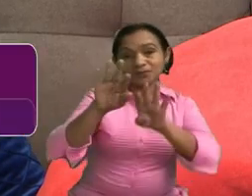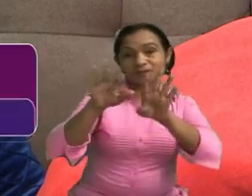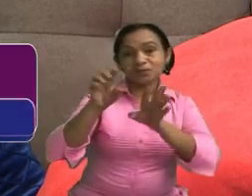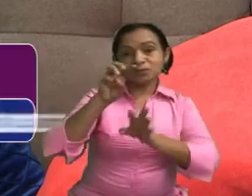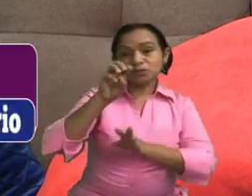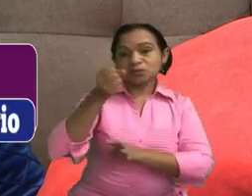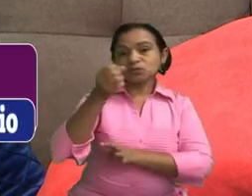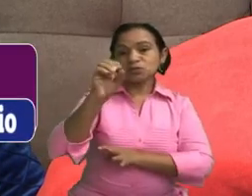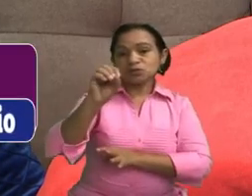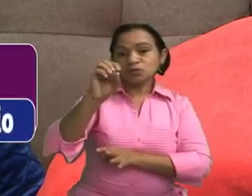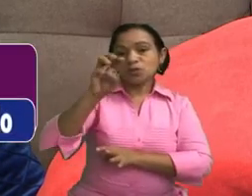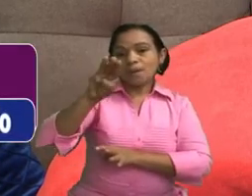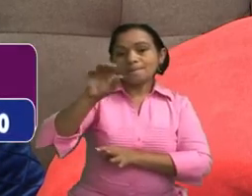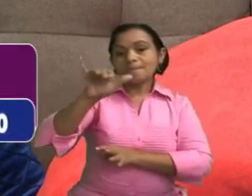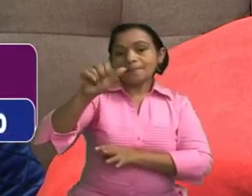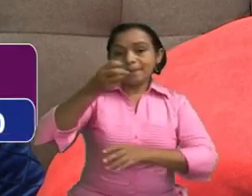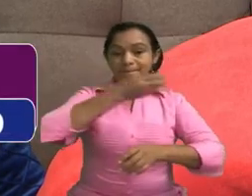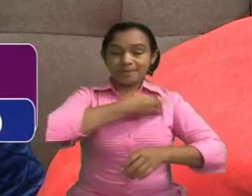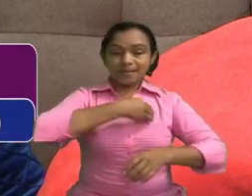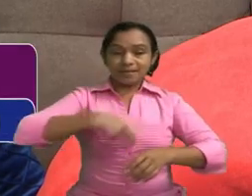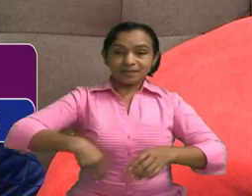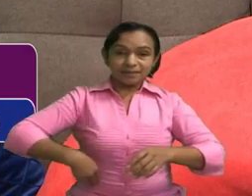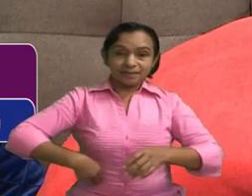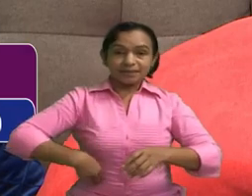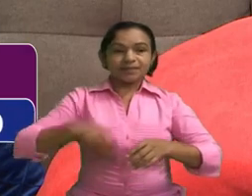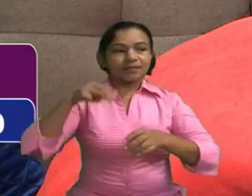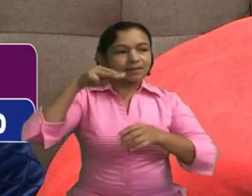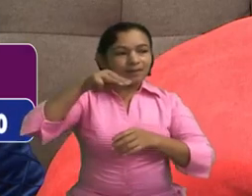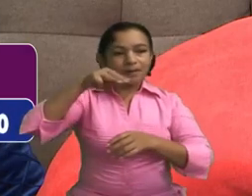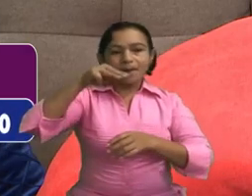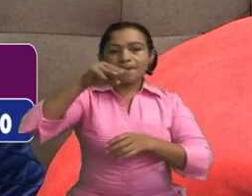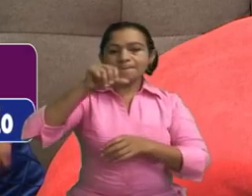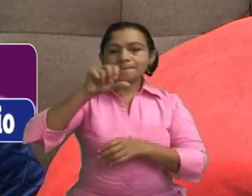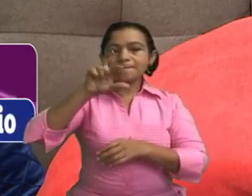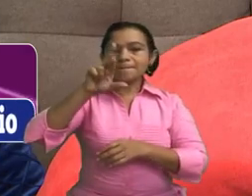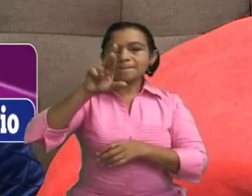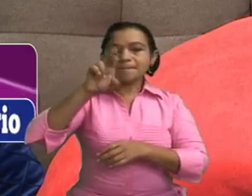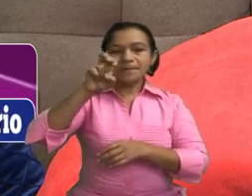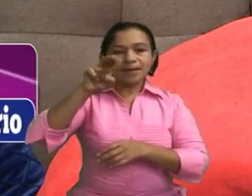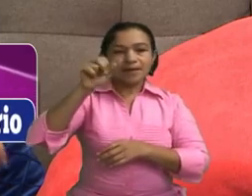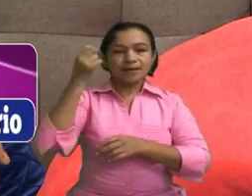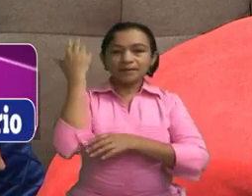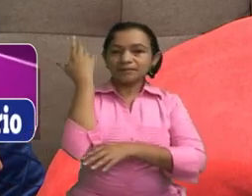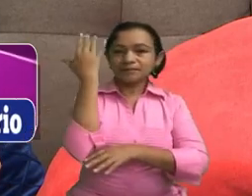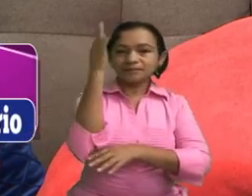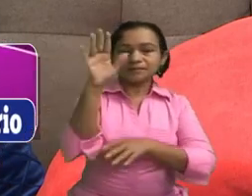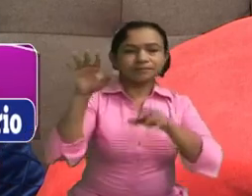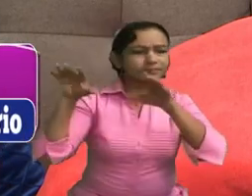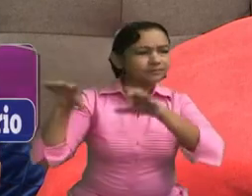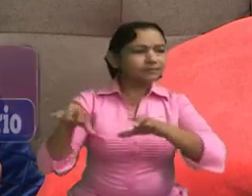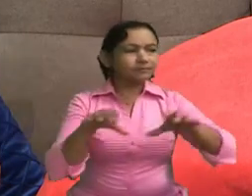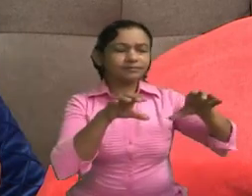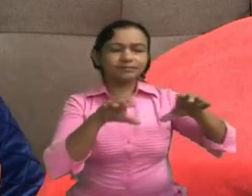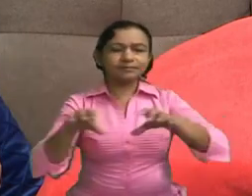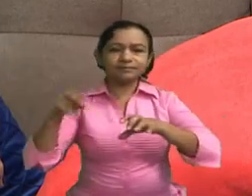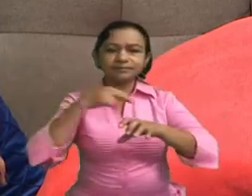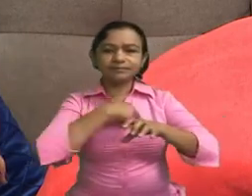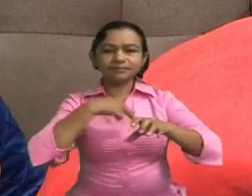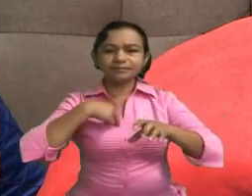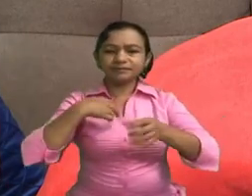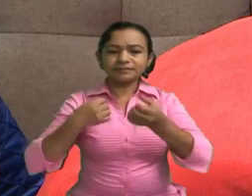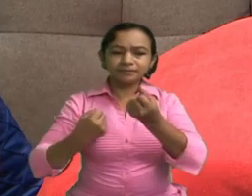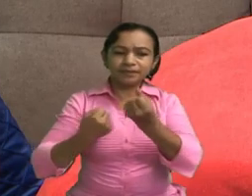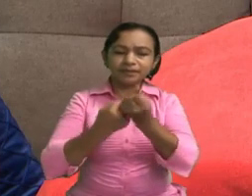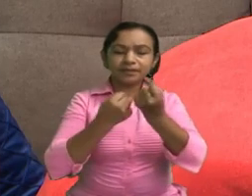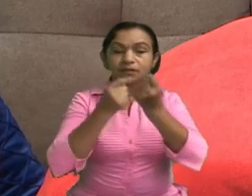Sumaya Castillo, ella es la ministra del Marena, sobre las acciones que se están realizando en favor de